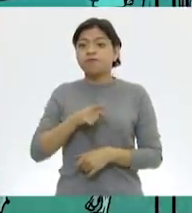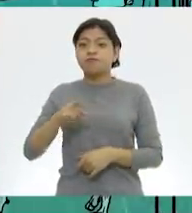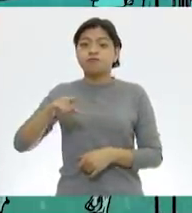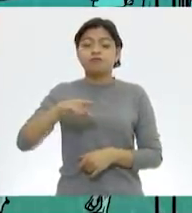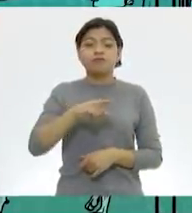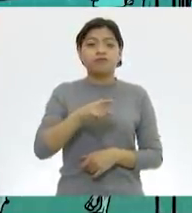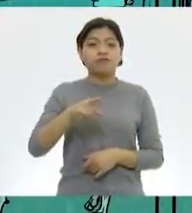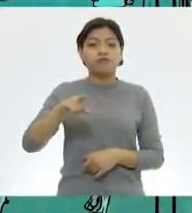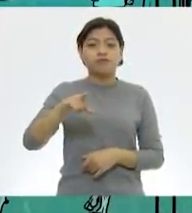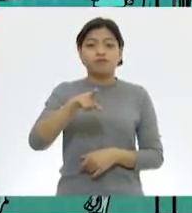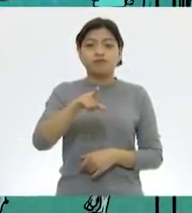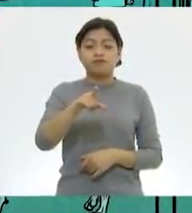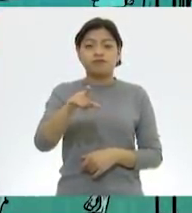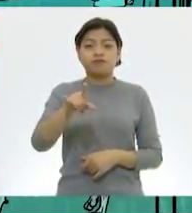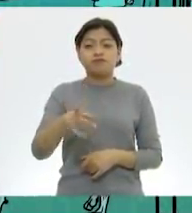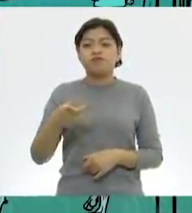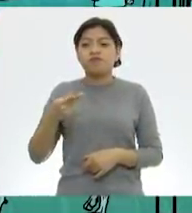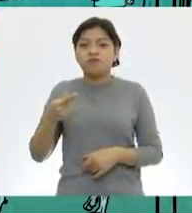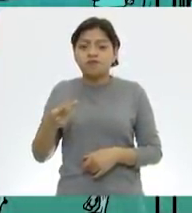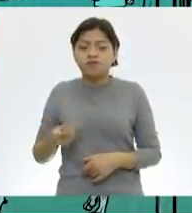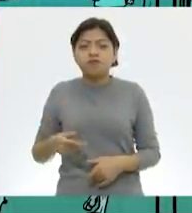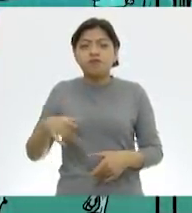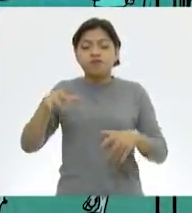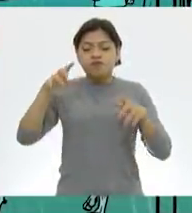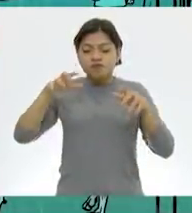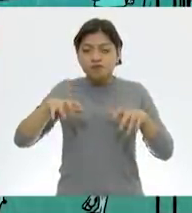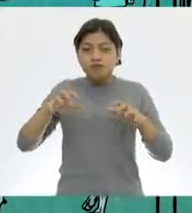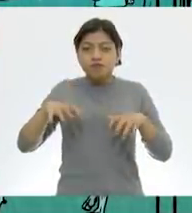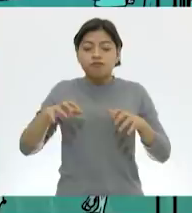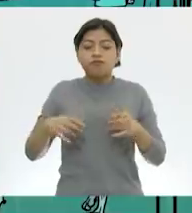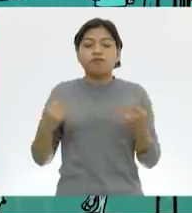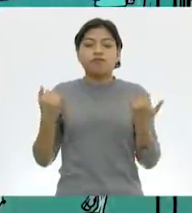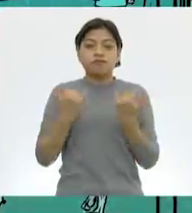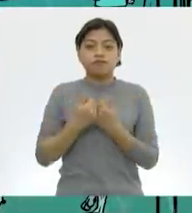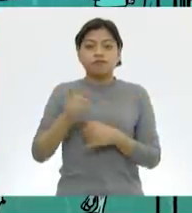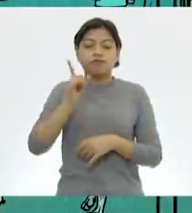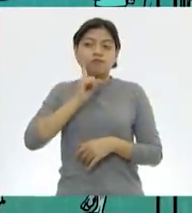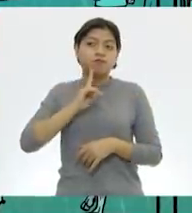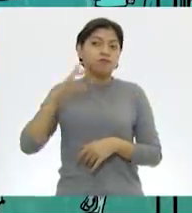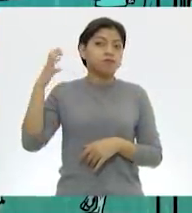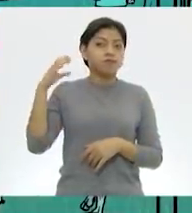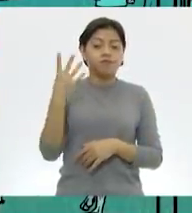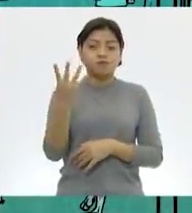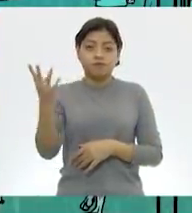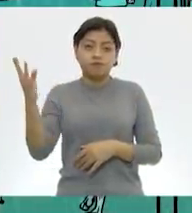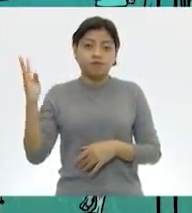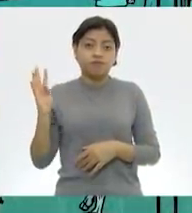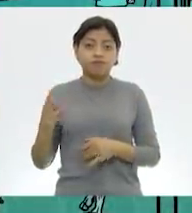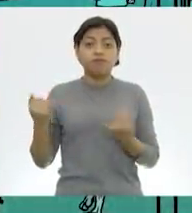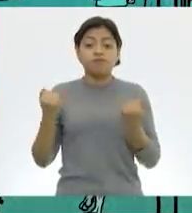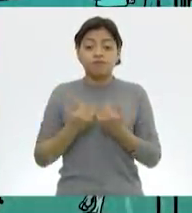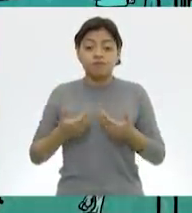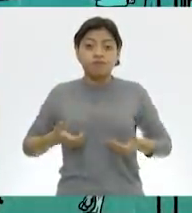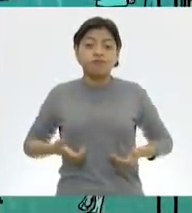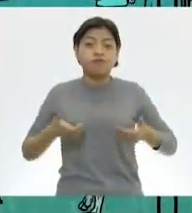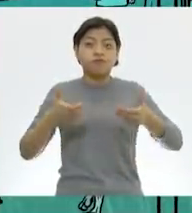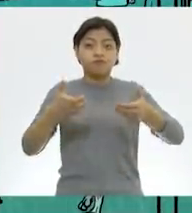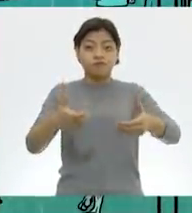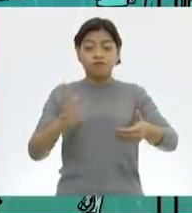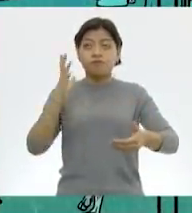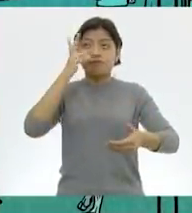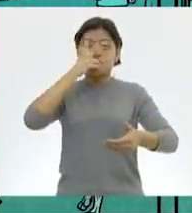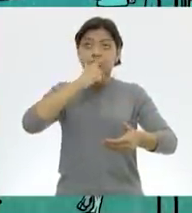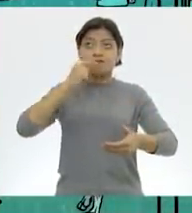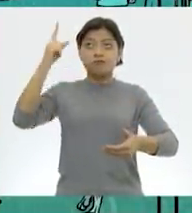lóbregas, pobladas de perros chorreantes y prostitutas. Avenidas iluminadas y alegres donde la